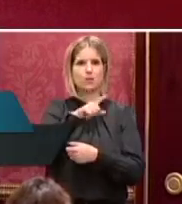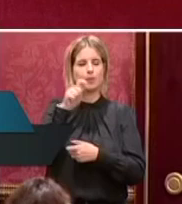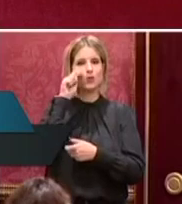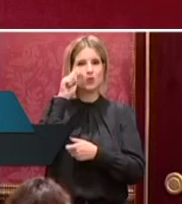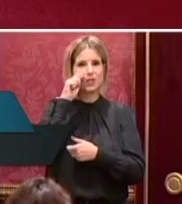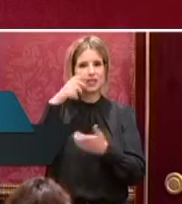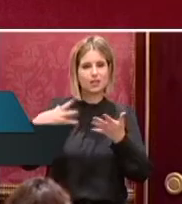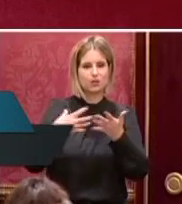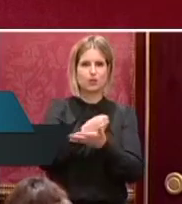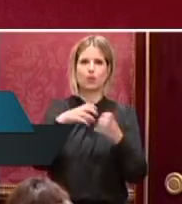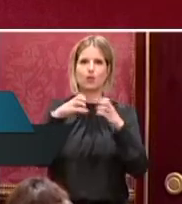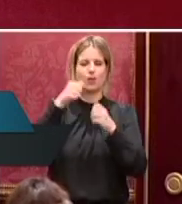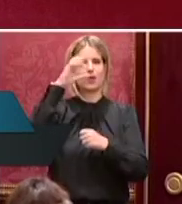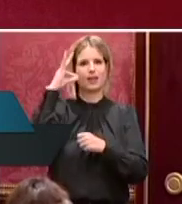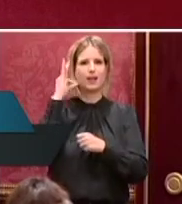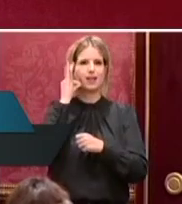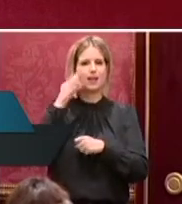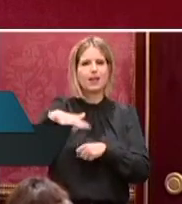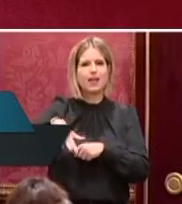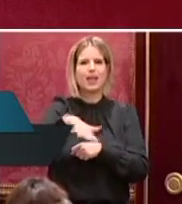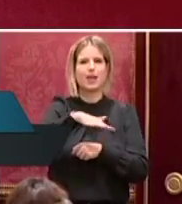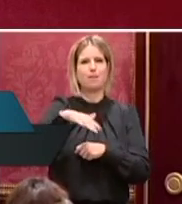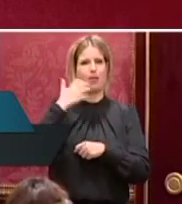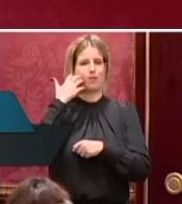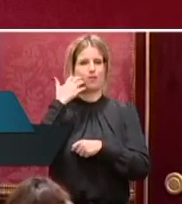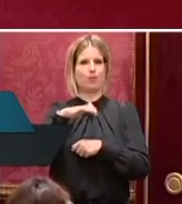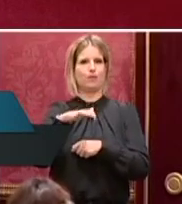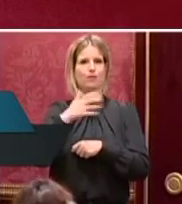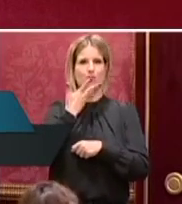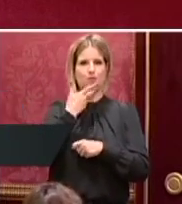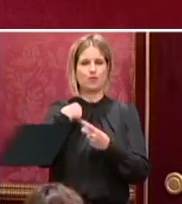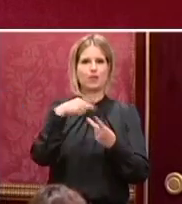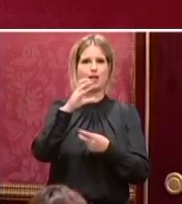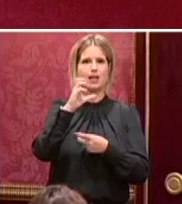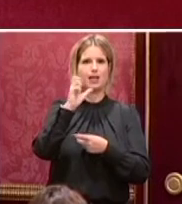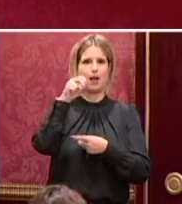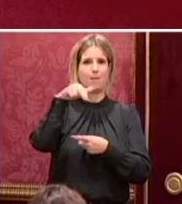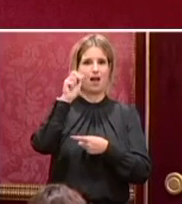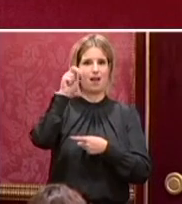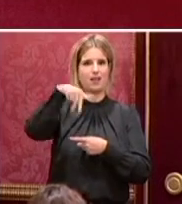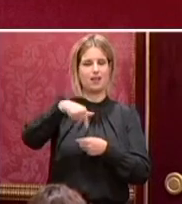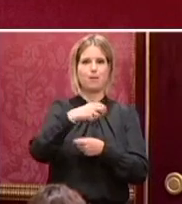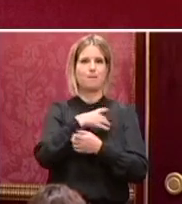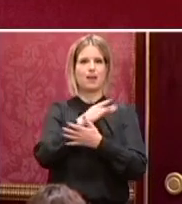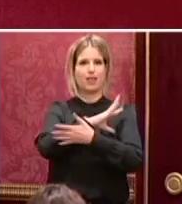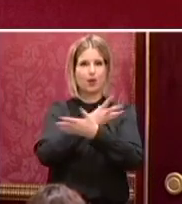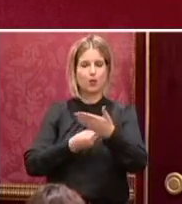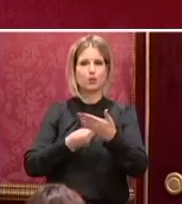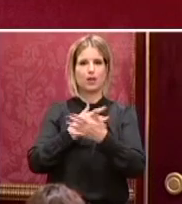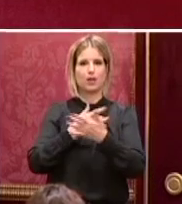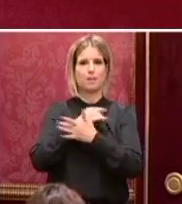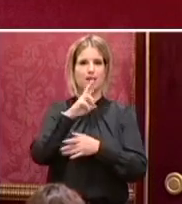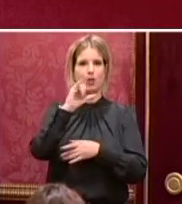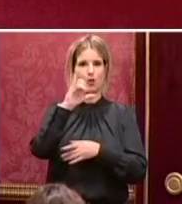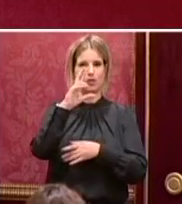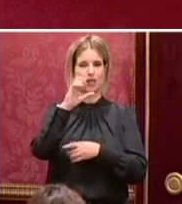sino todos los granadinos conozcan esos espacios sacros singulares que tenemos, como el camarín de la Virgen de la Angustia, el de la Virgen del Rosario, el de San Juan de